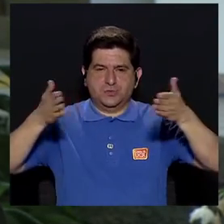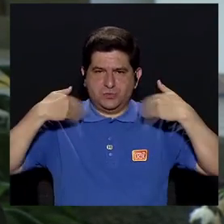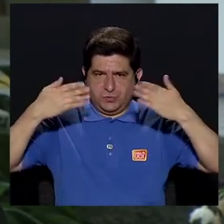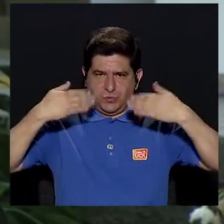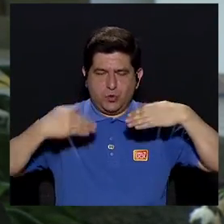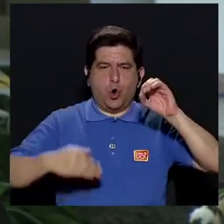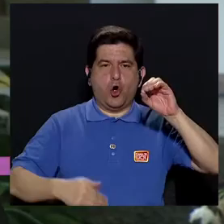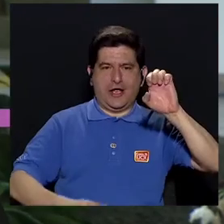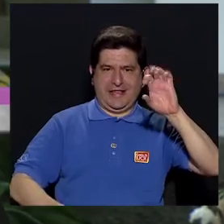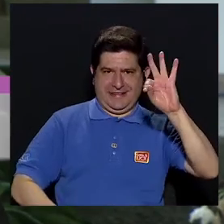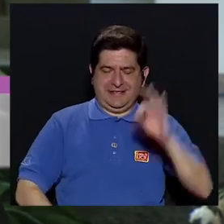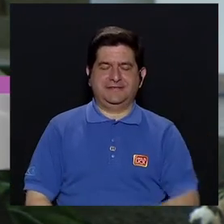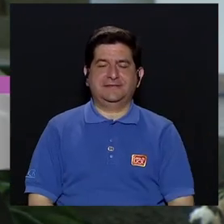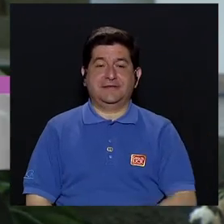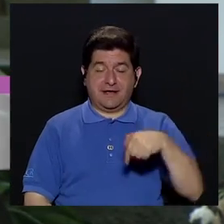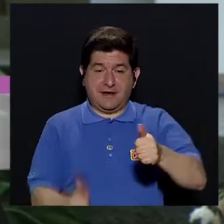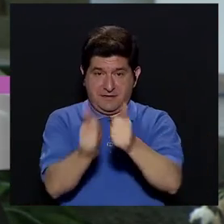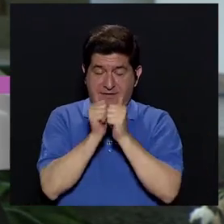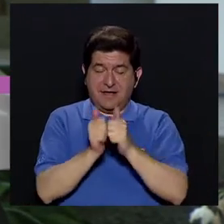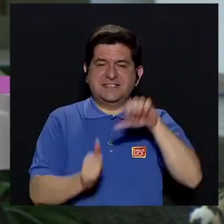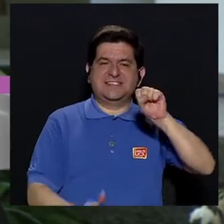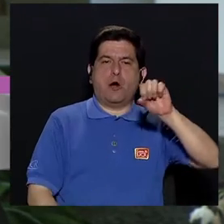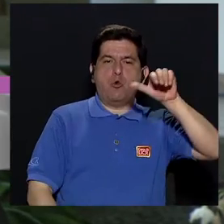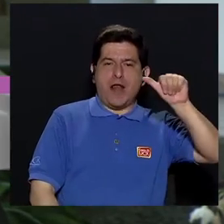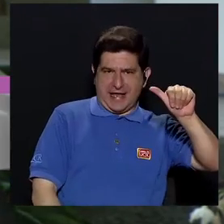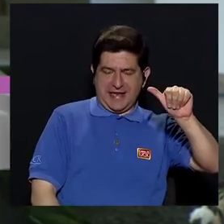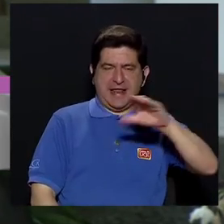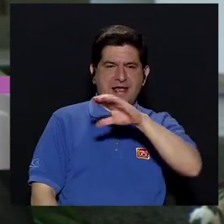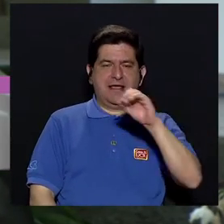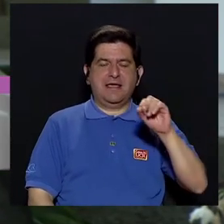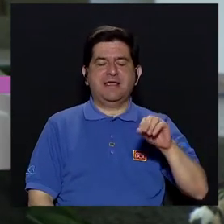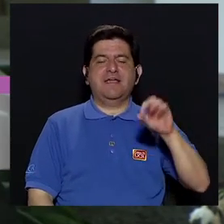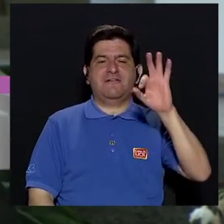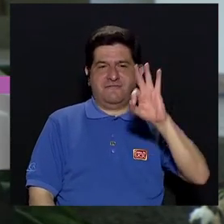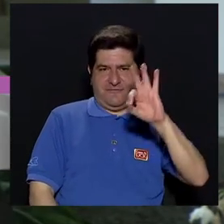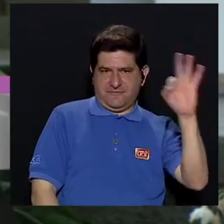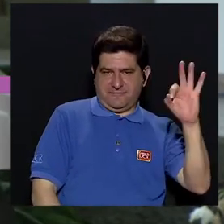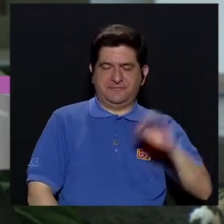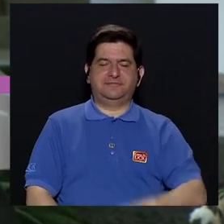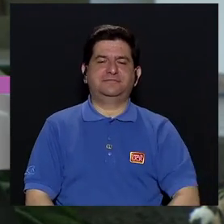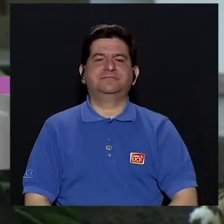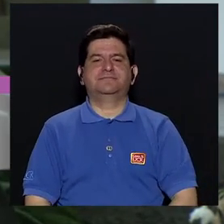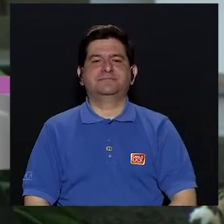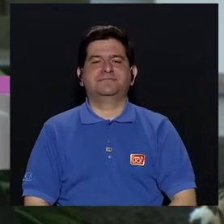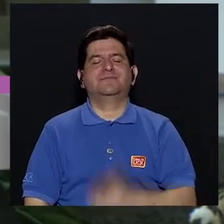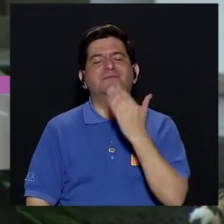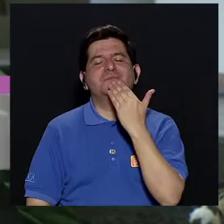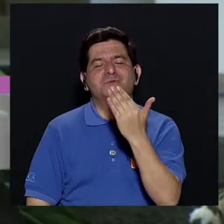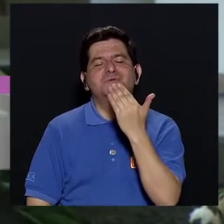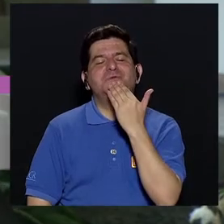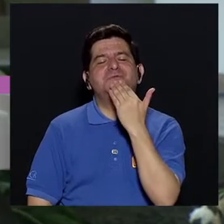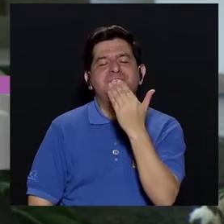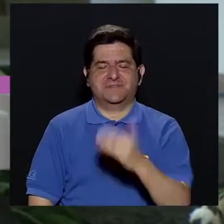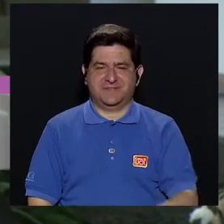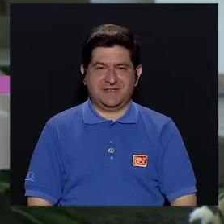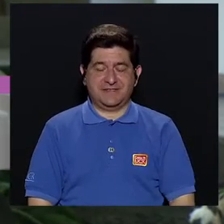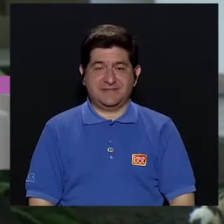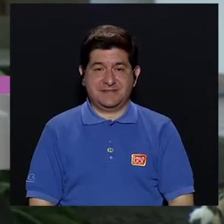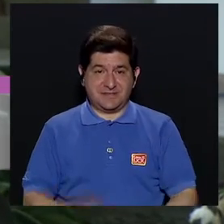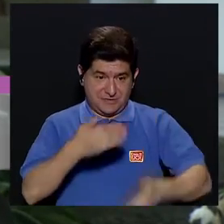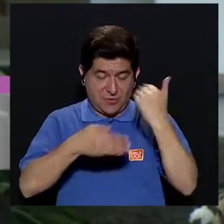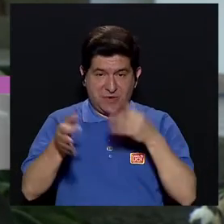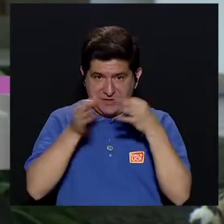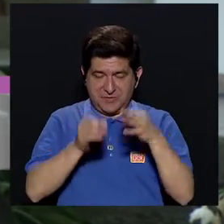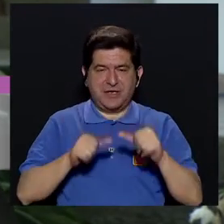para Estudios Tropicales y les va a acompañar Saúl Aguilar y mi compañera Fabiola Fernández. Muchísimas gracias, como les